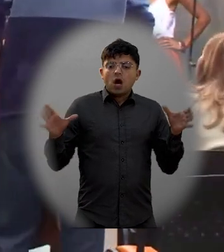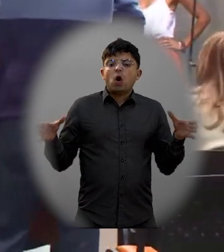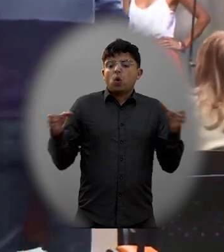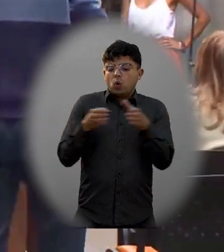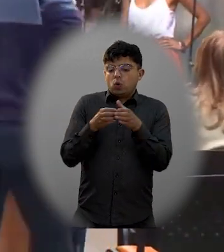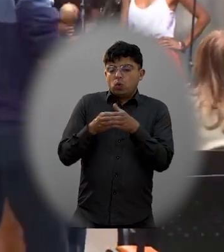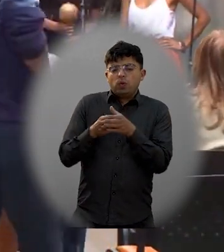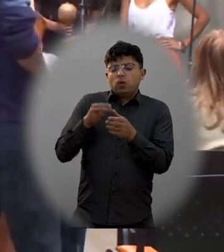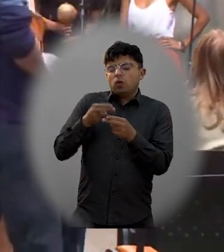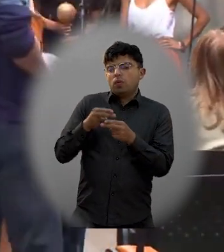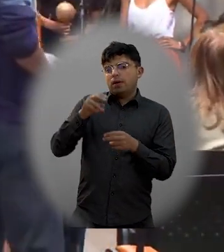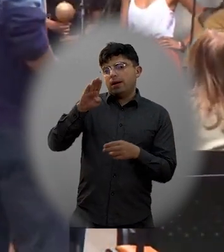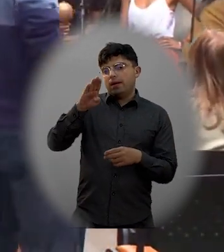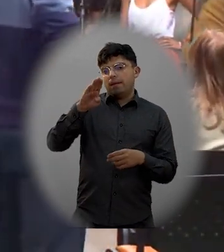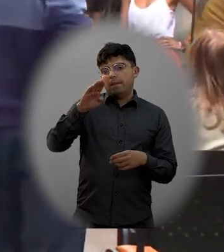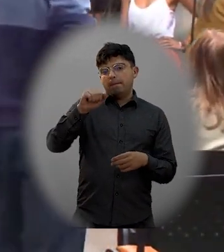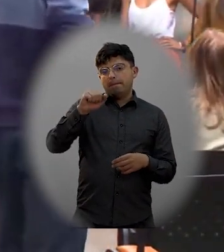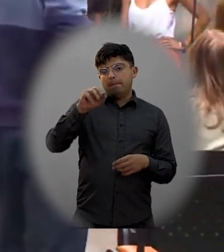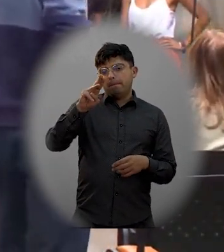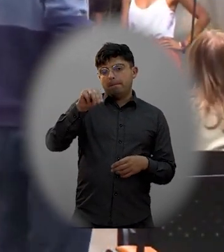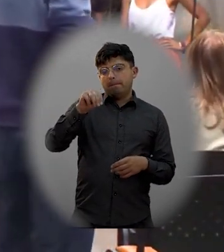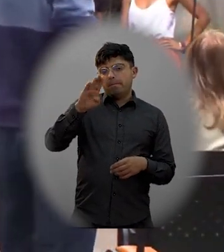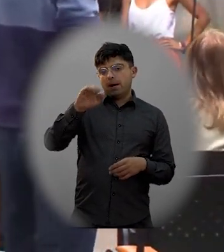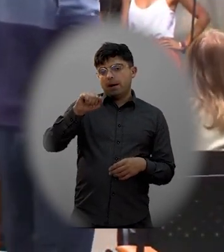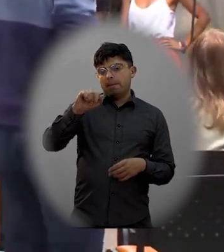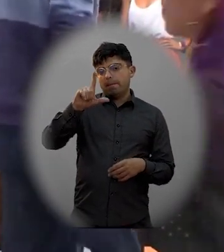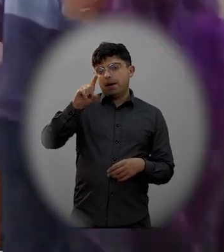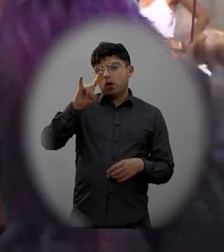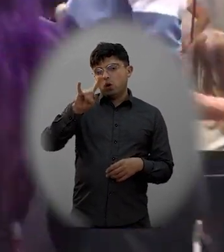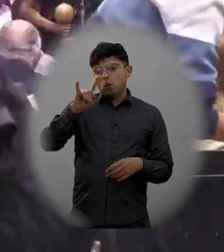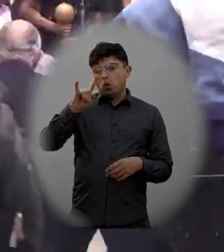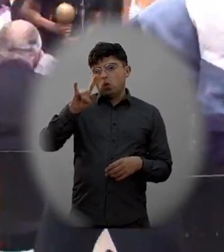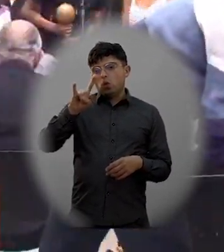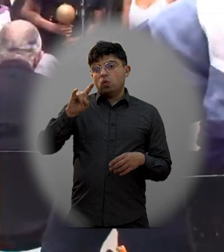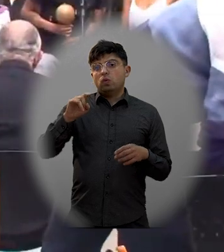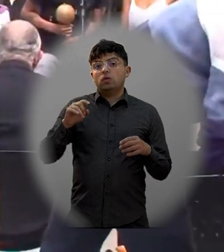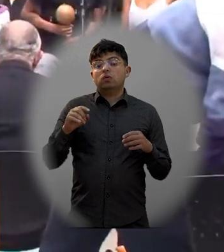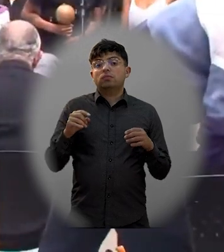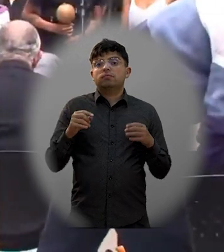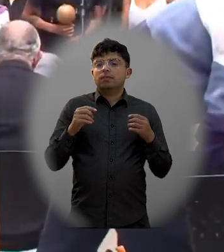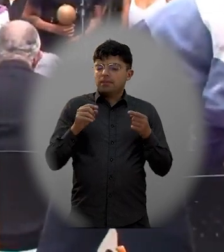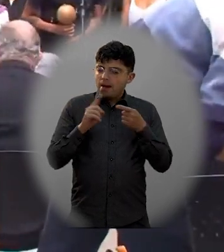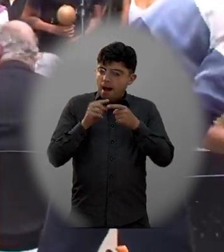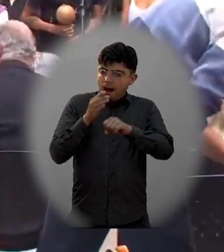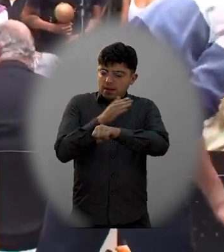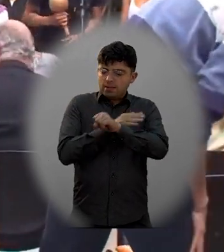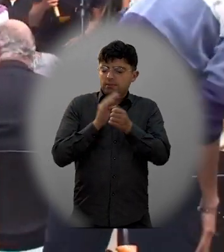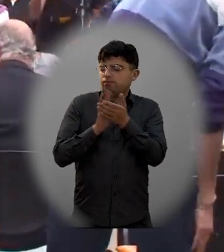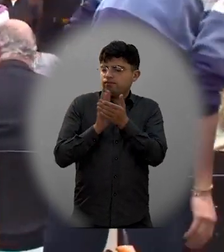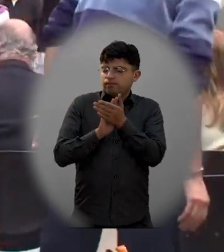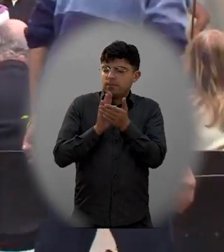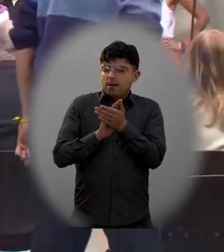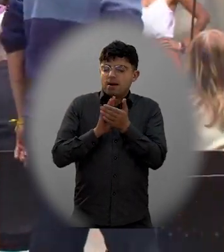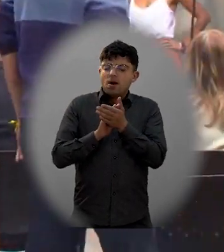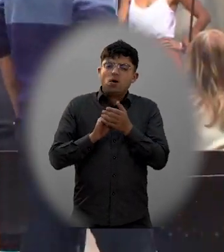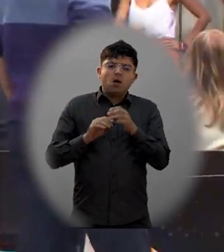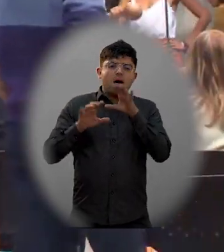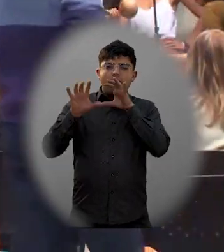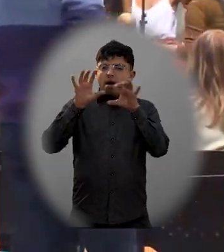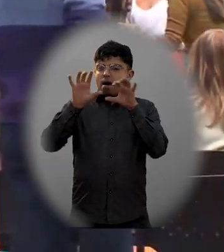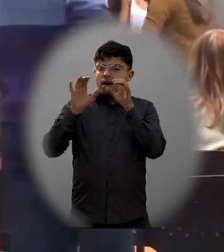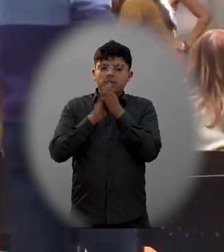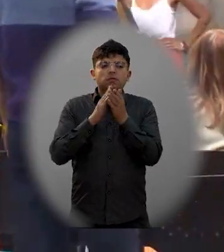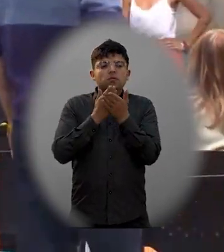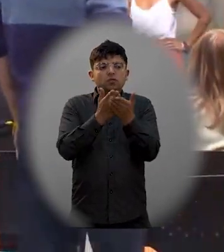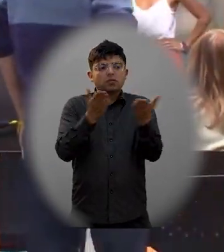parche Bambalú, pero este parche Bambalú no se va a presentar sin una fuerte bulla y un fuerte aplauso por ustedes mismos.